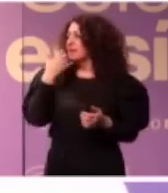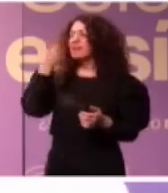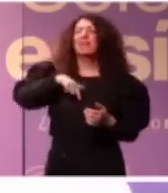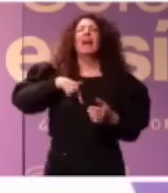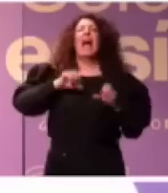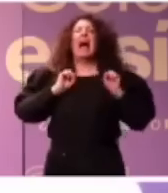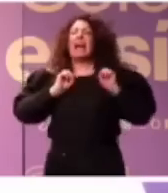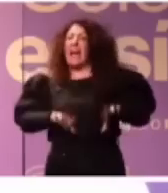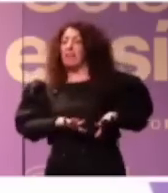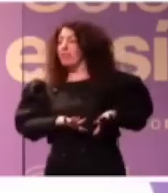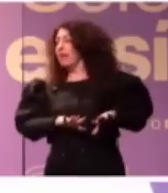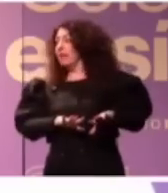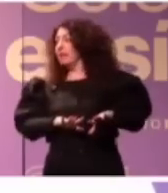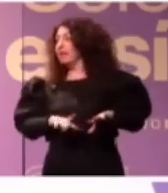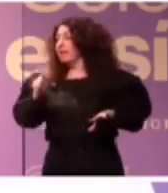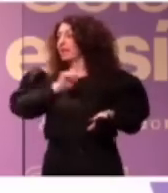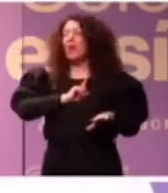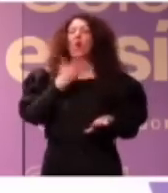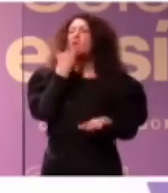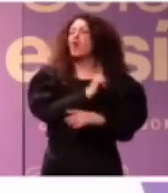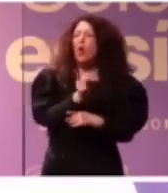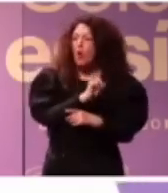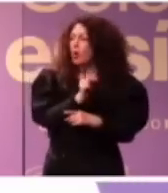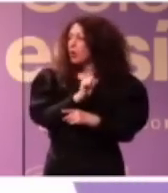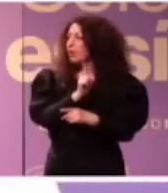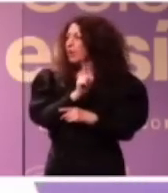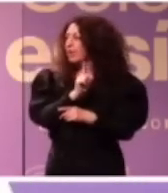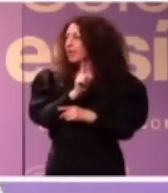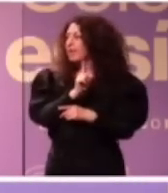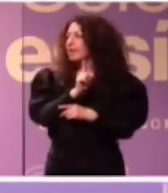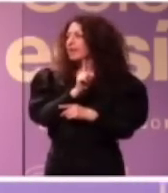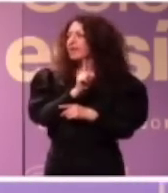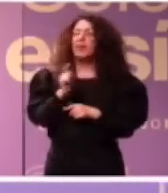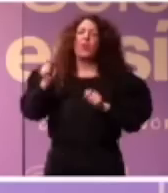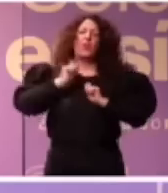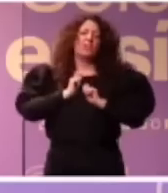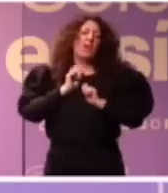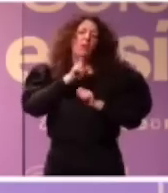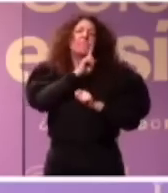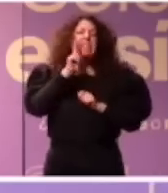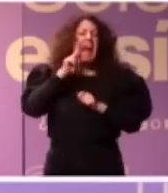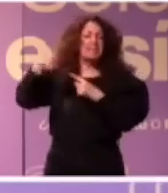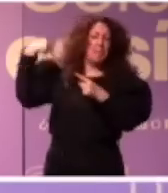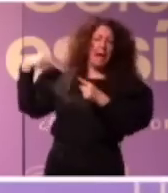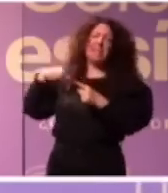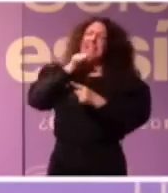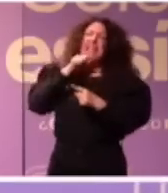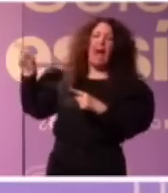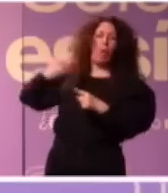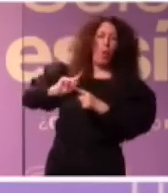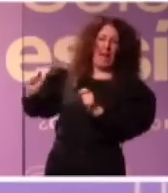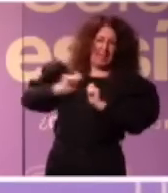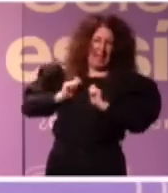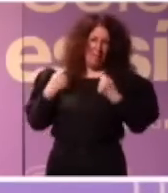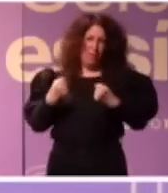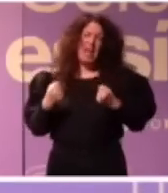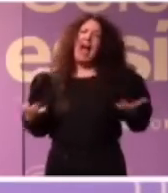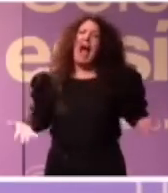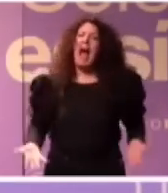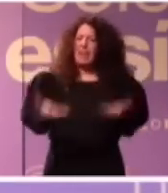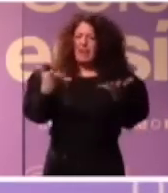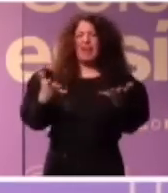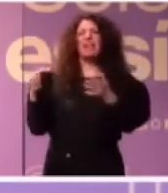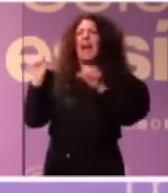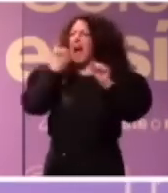rendir no conoce lo que nos han enseñado nuestras madres y nuestras abuelas. Así que adelante, a defender el solo sí